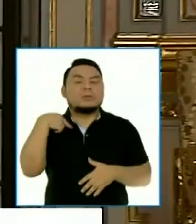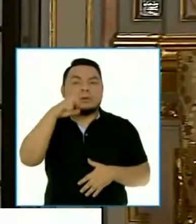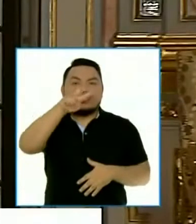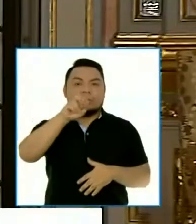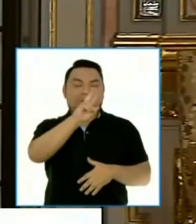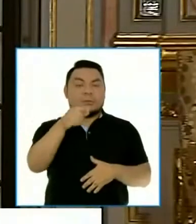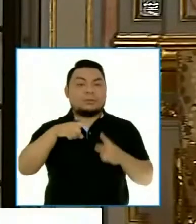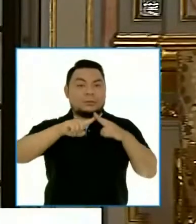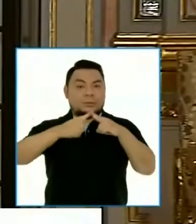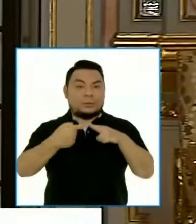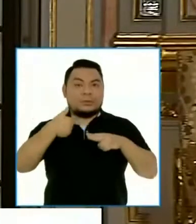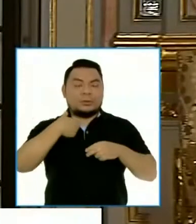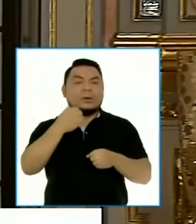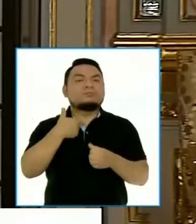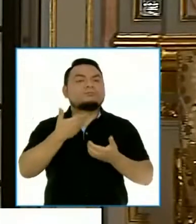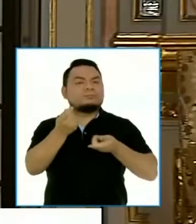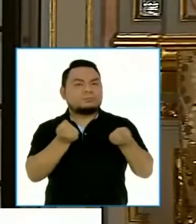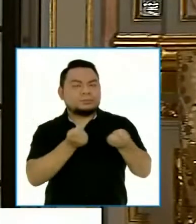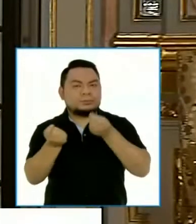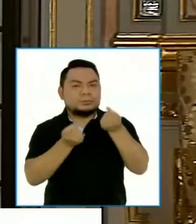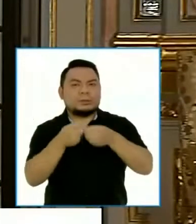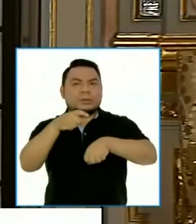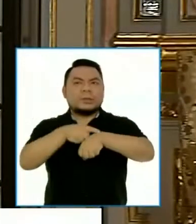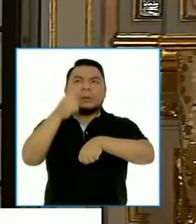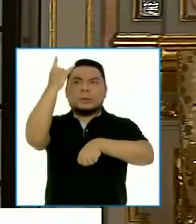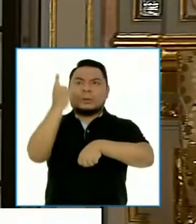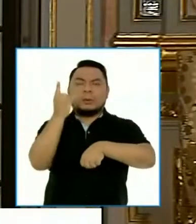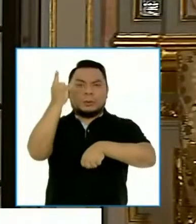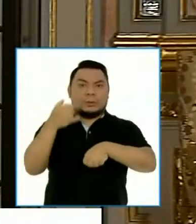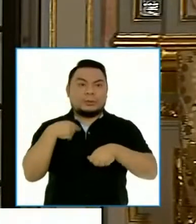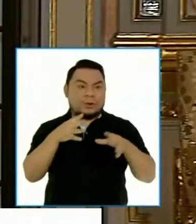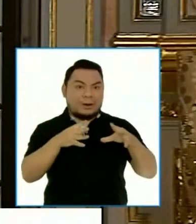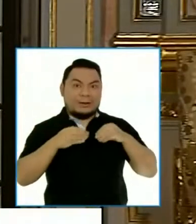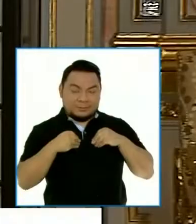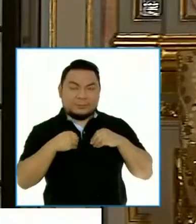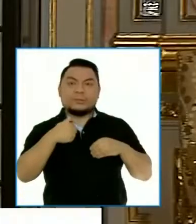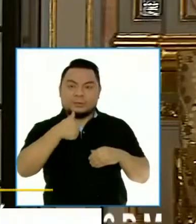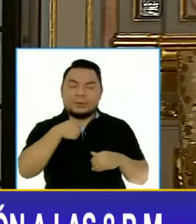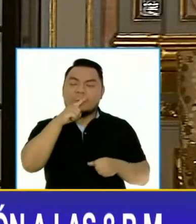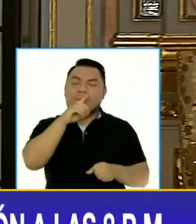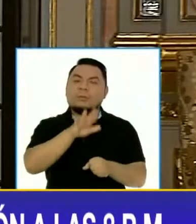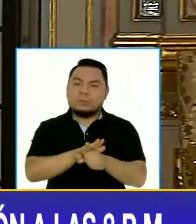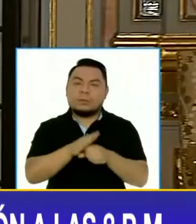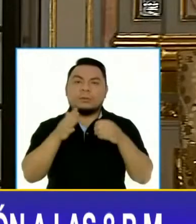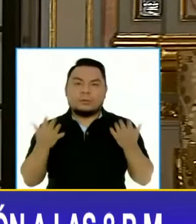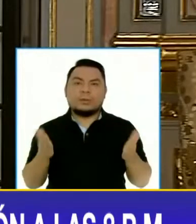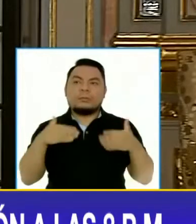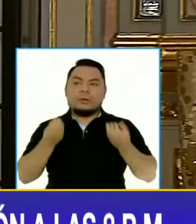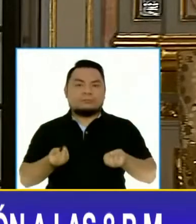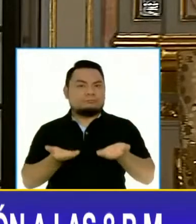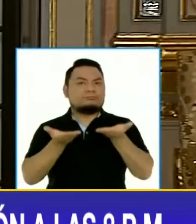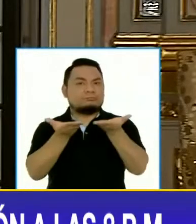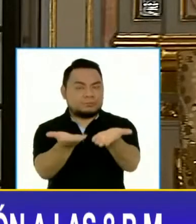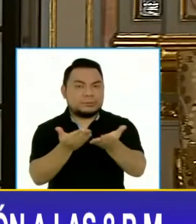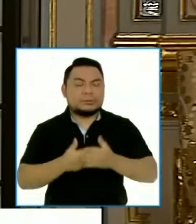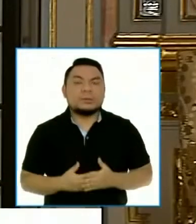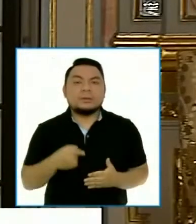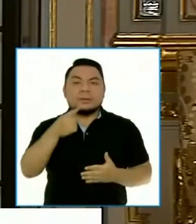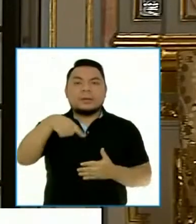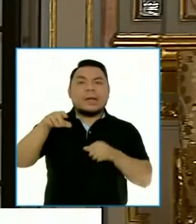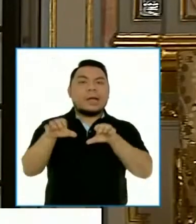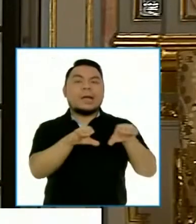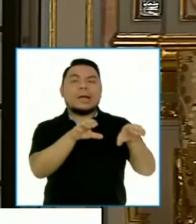al iniciar el gobierno de transición y emergencia que presido, asumimos el compromiso de garantizar